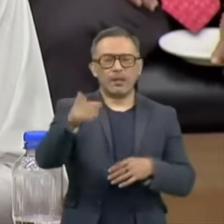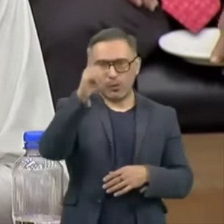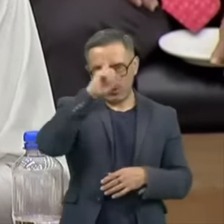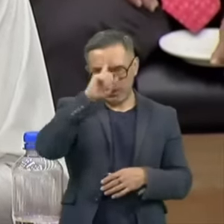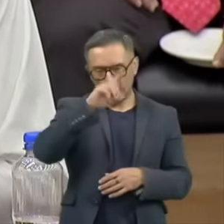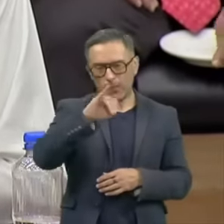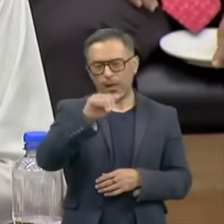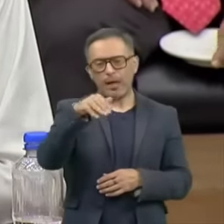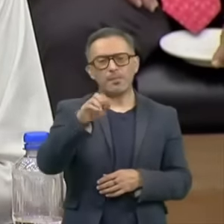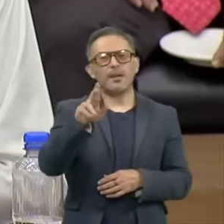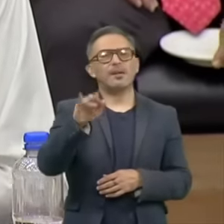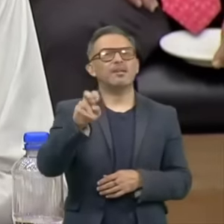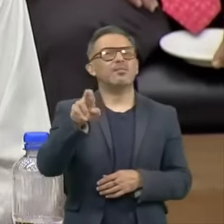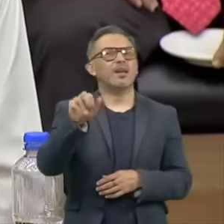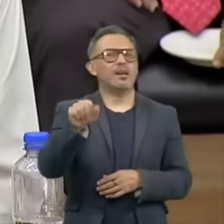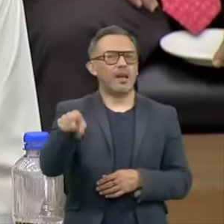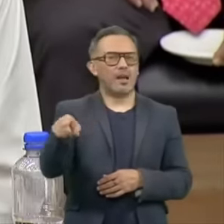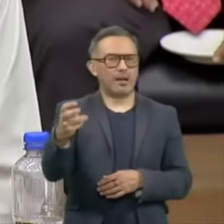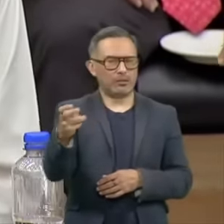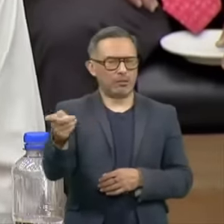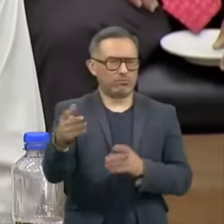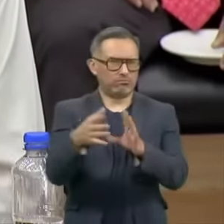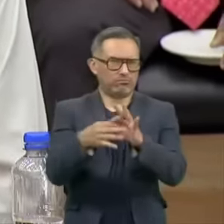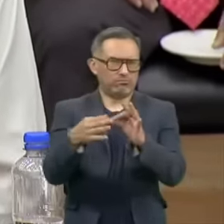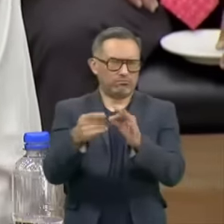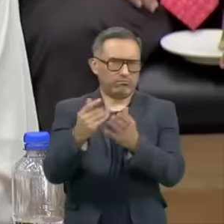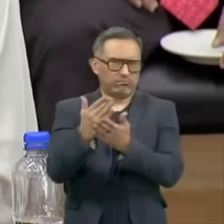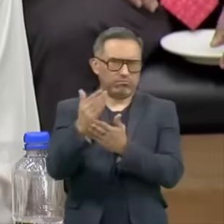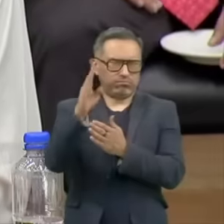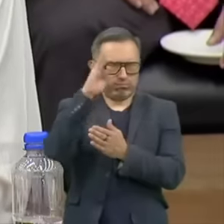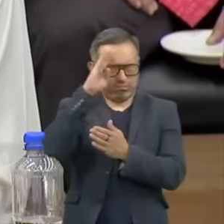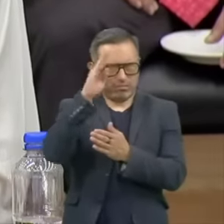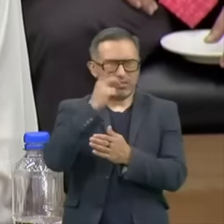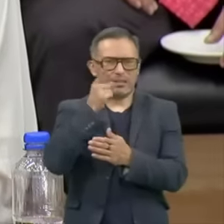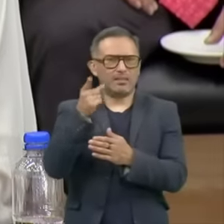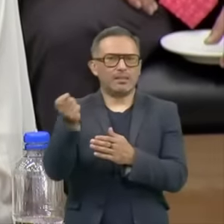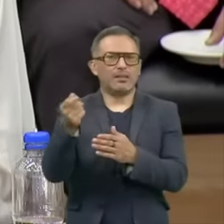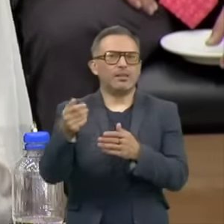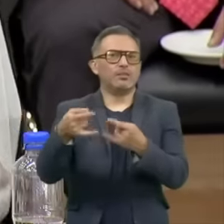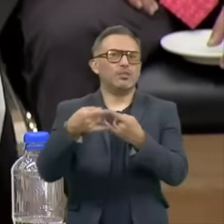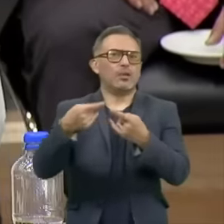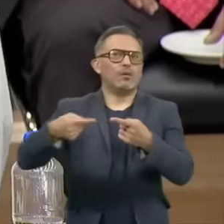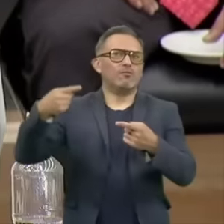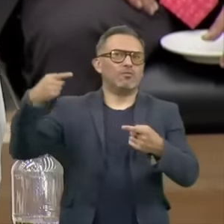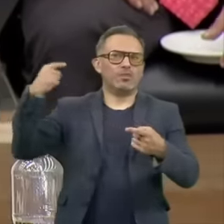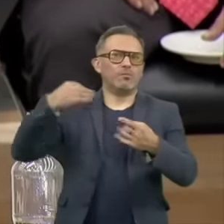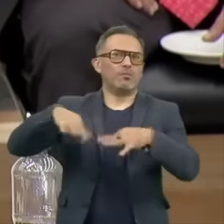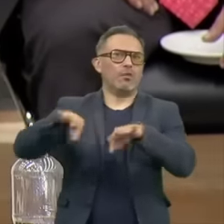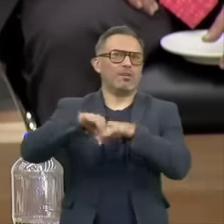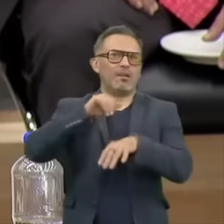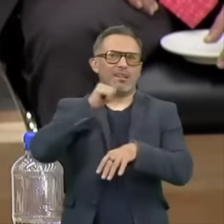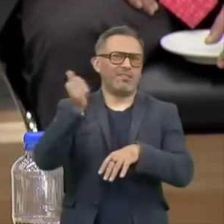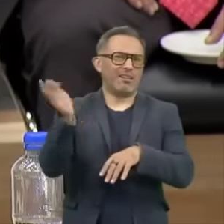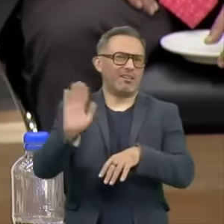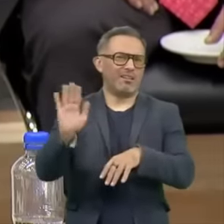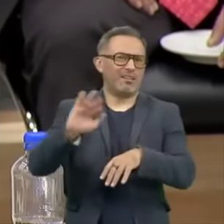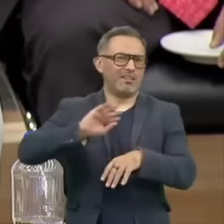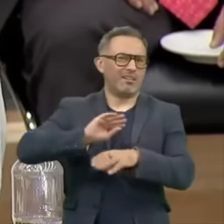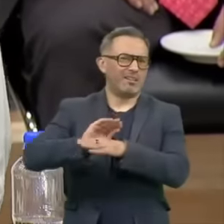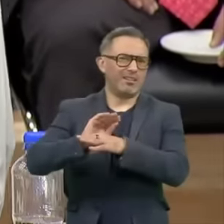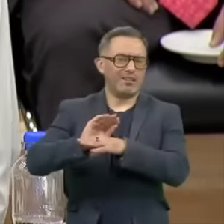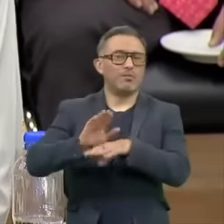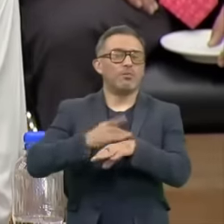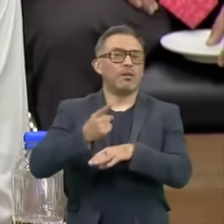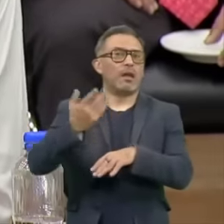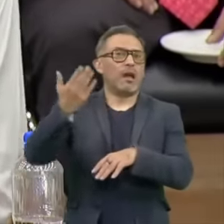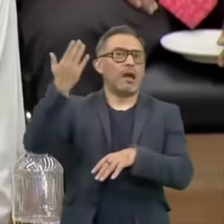Rivera llegó al extremo de decir que los precedentes no son relevantes porque como él votó en otra circunstancia